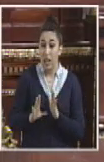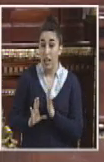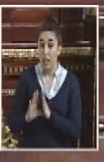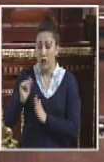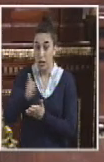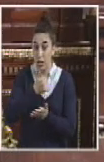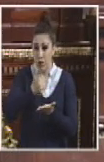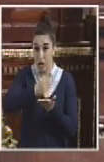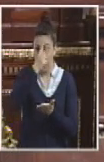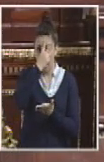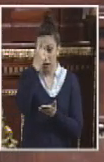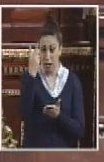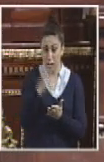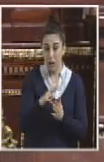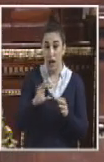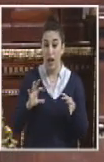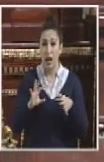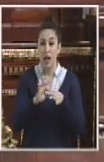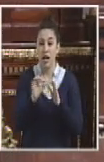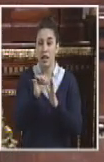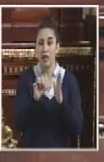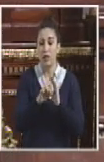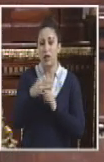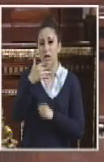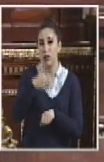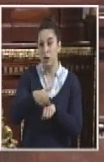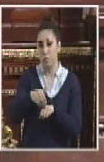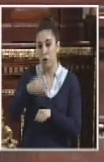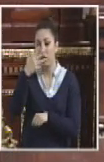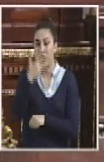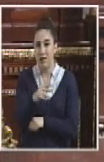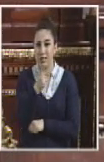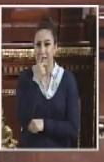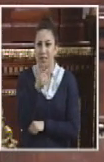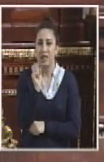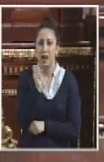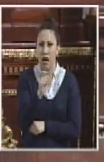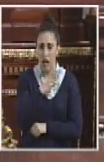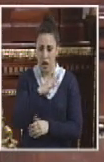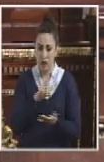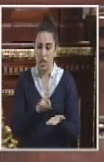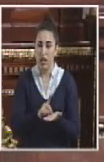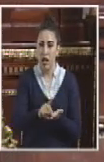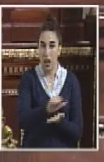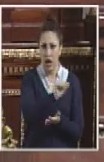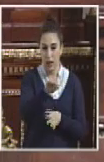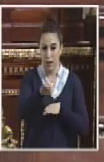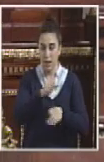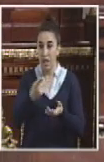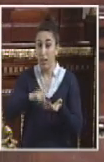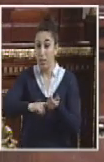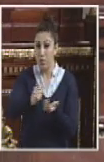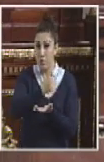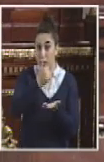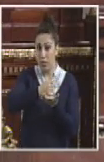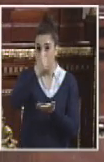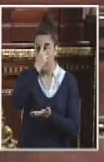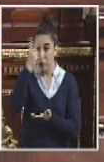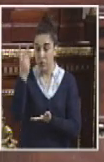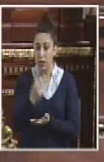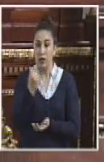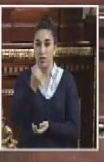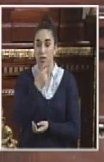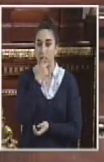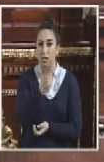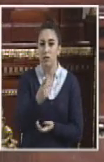Política de la Ciudad de México, en el artículo 10, garantiza el derecho al trabajo de la Ciudad de México y determina